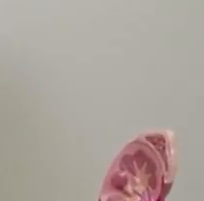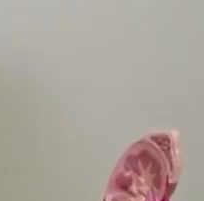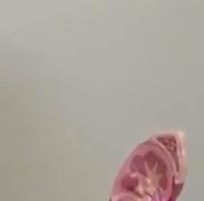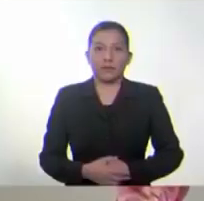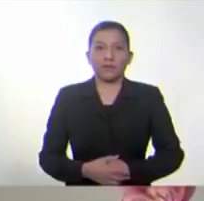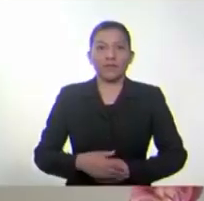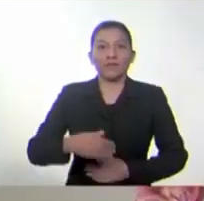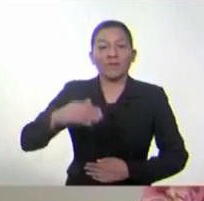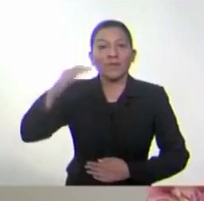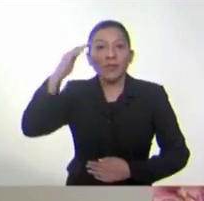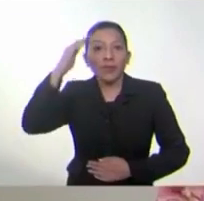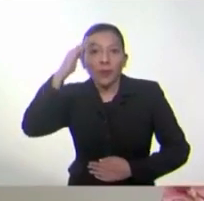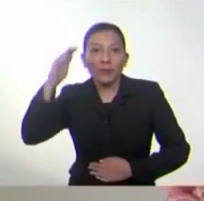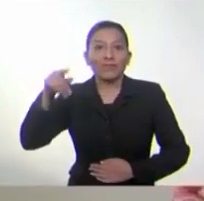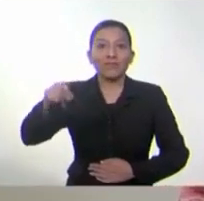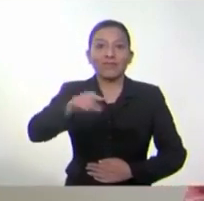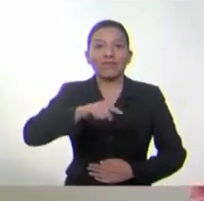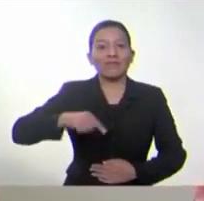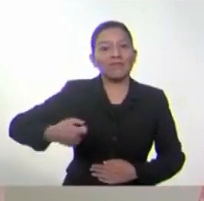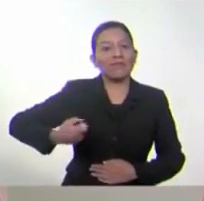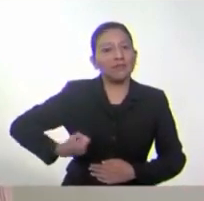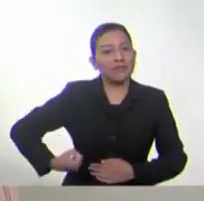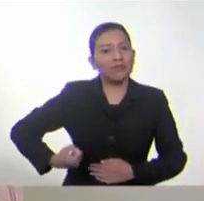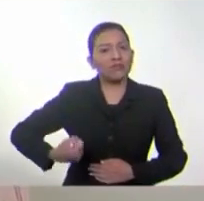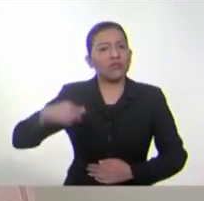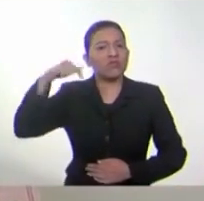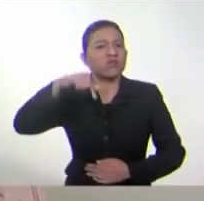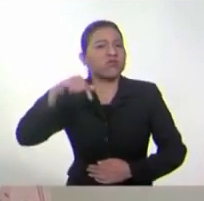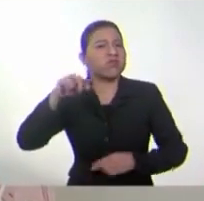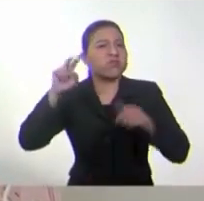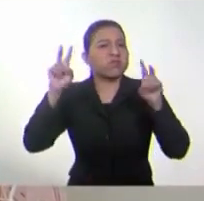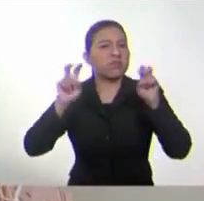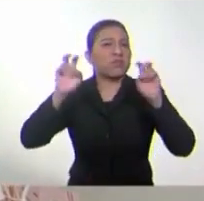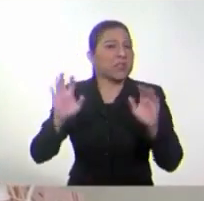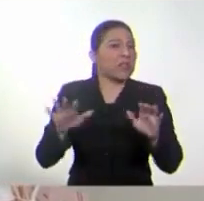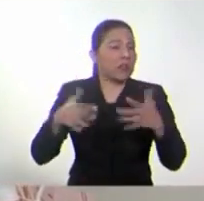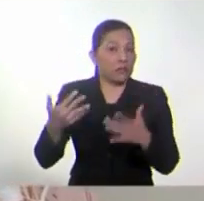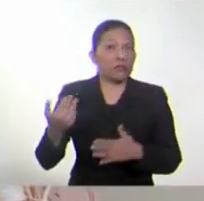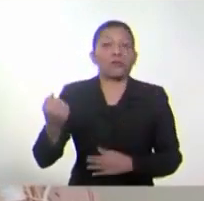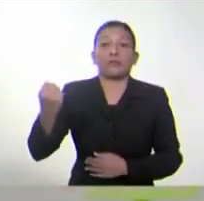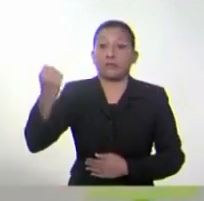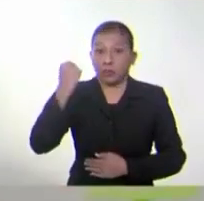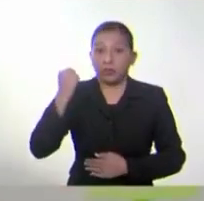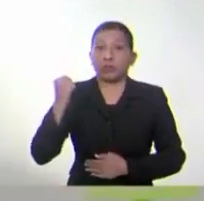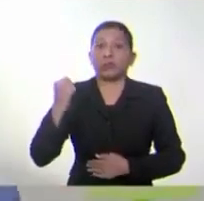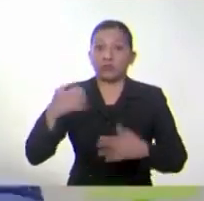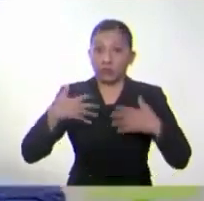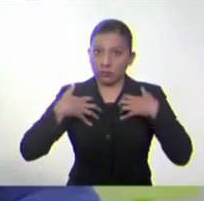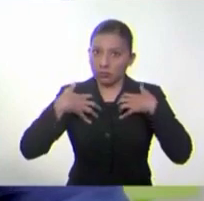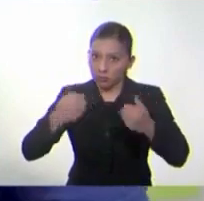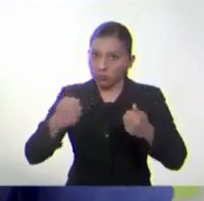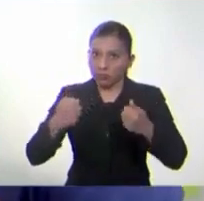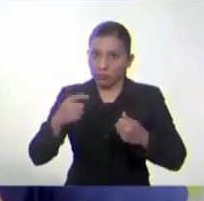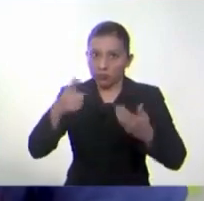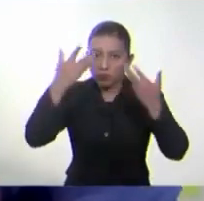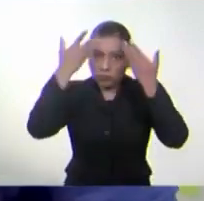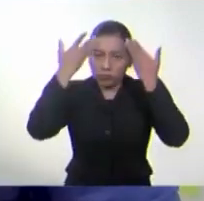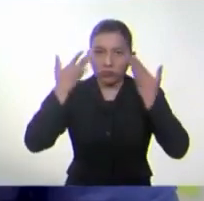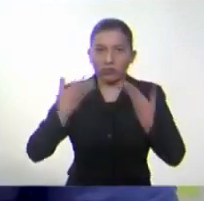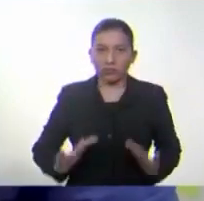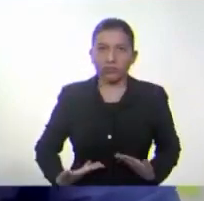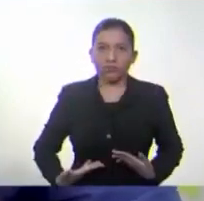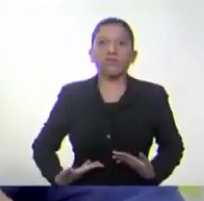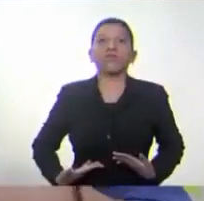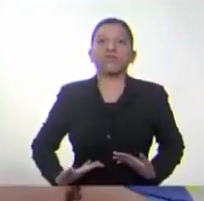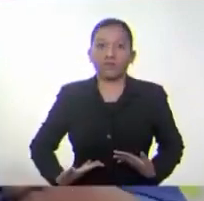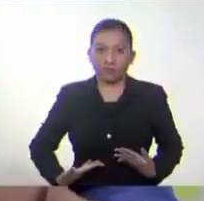Hola, estimados estudiantes. En esta ocasión vamos a hablar de un tema que es relevante para la salud. Hablaremos del sistema